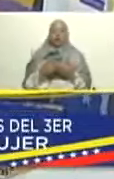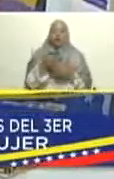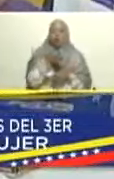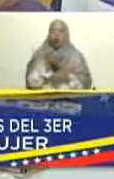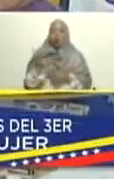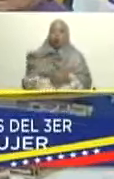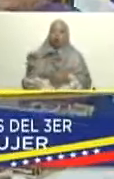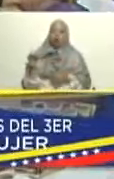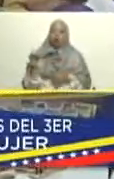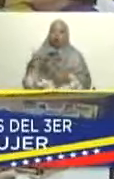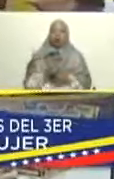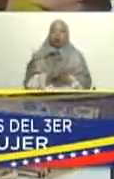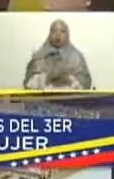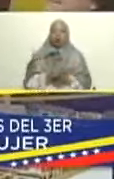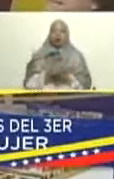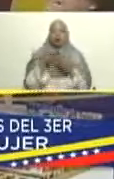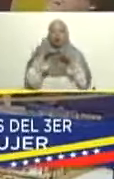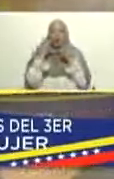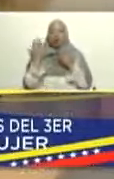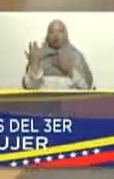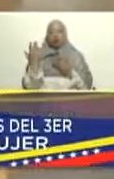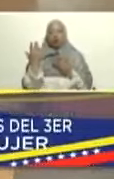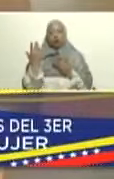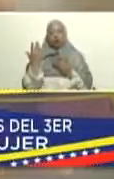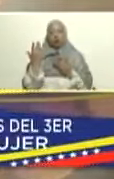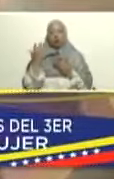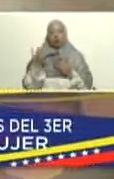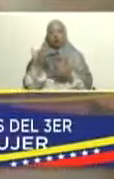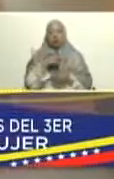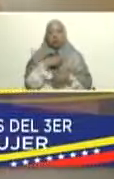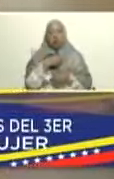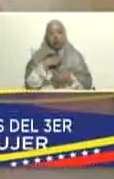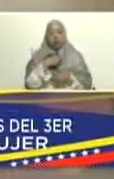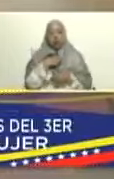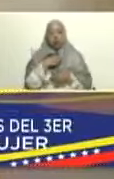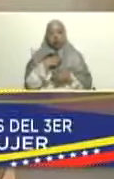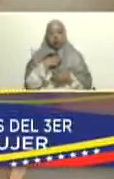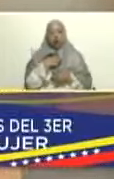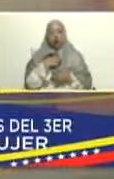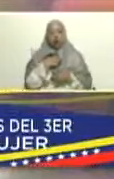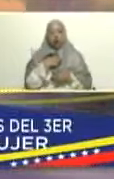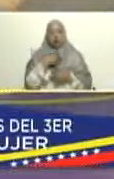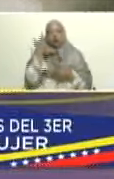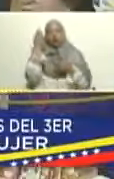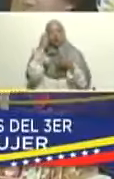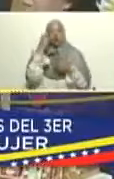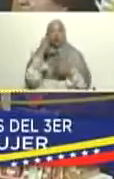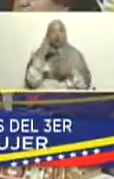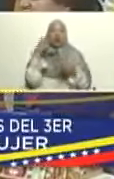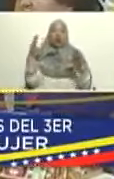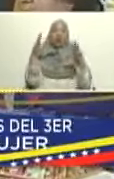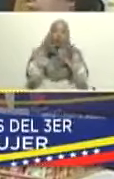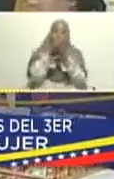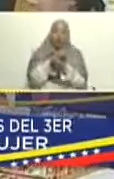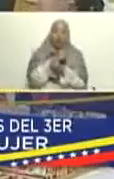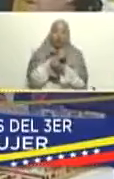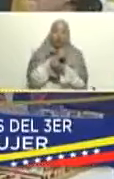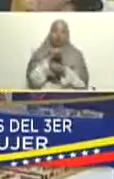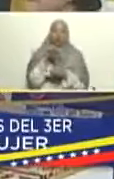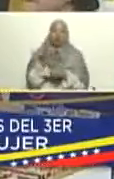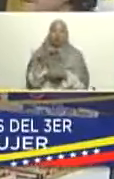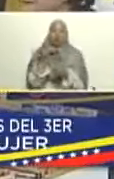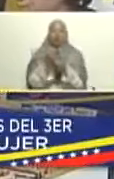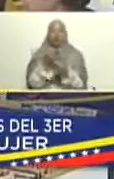Correcto. Mira, premio al chocolate oscuro. Sí, el tercer lugar. Hecho